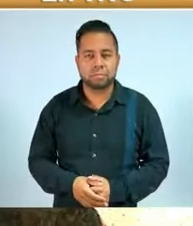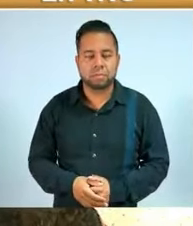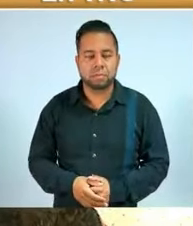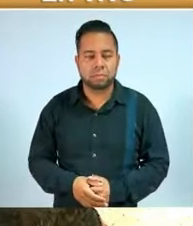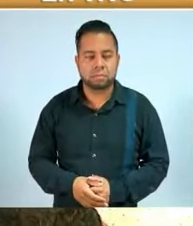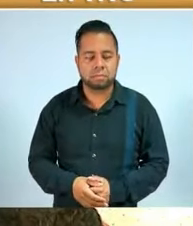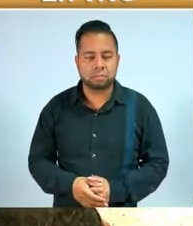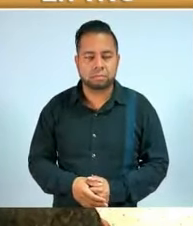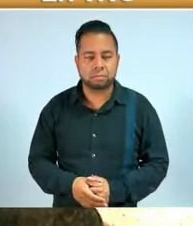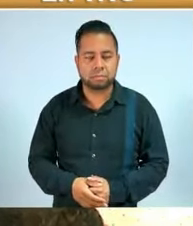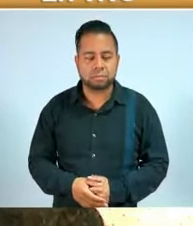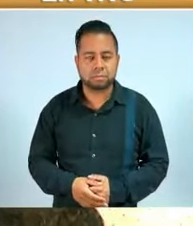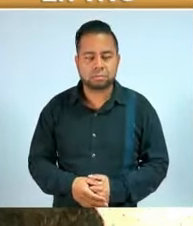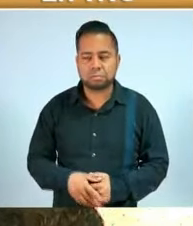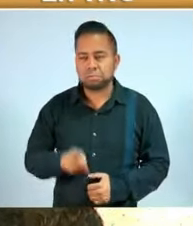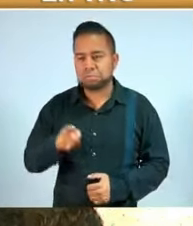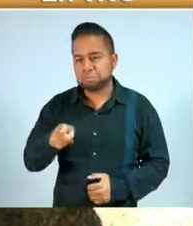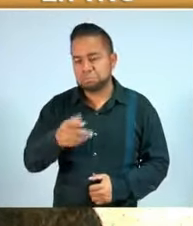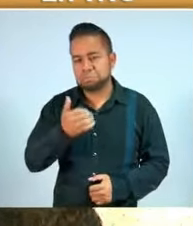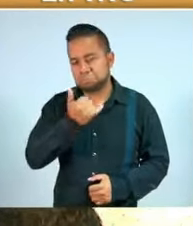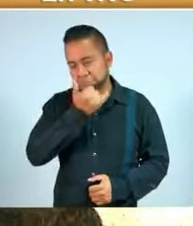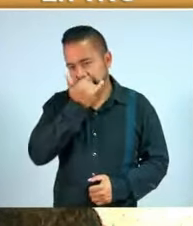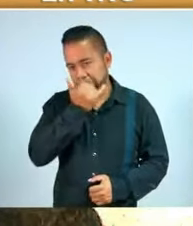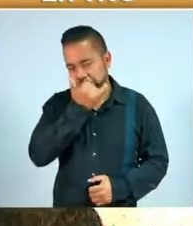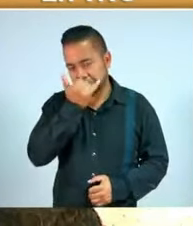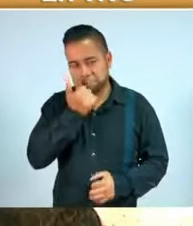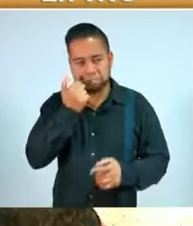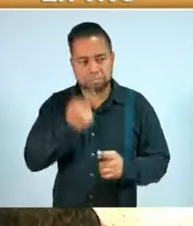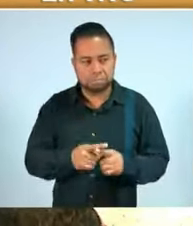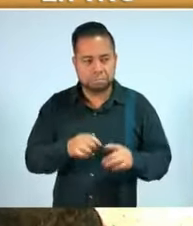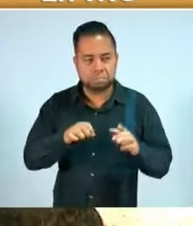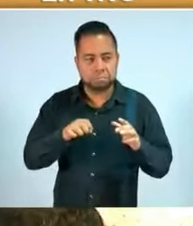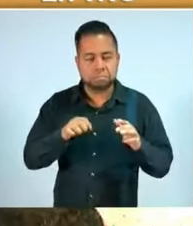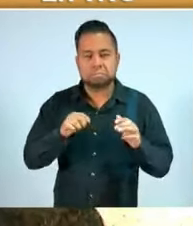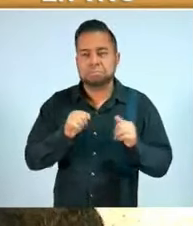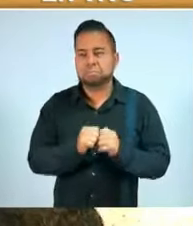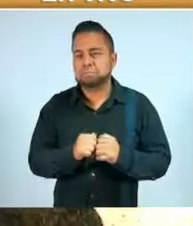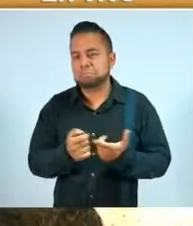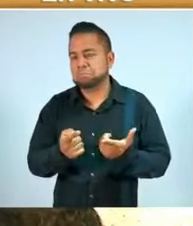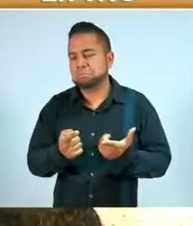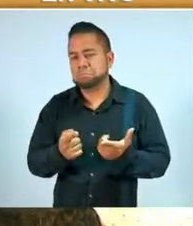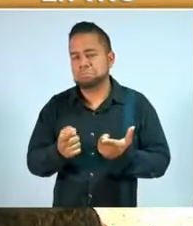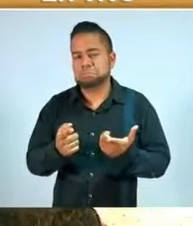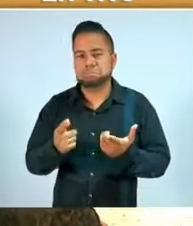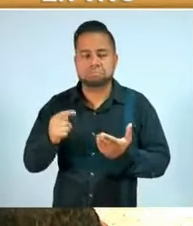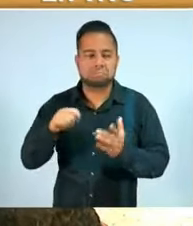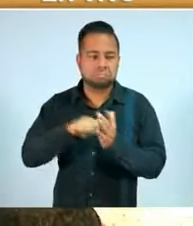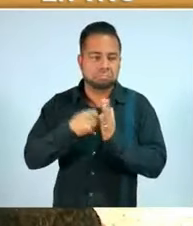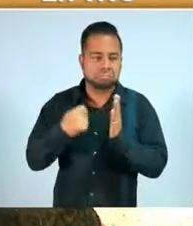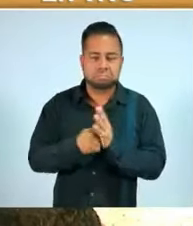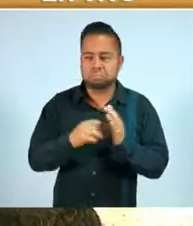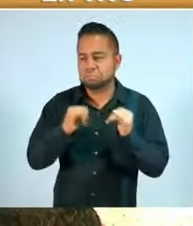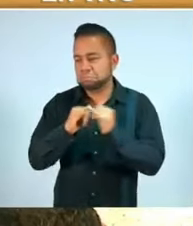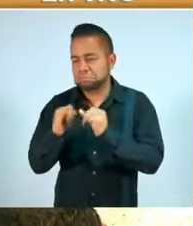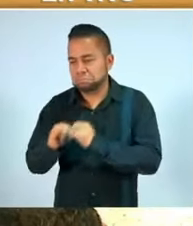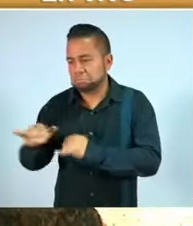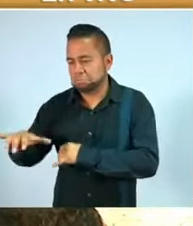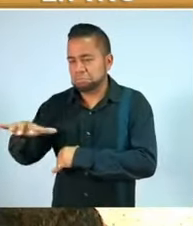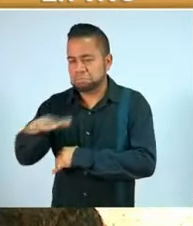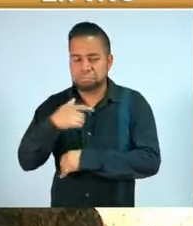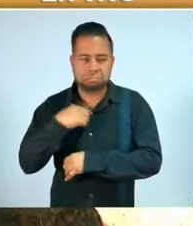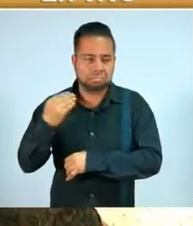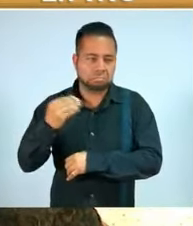o no se puede pensar que alguien que tenga que ver con la asesoría técnica de las dependencias, entidades y